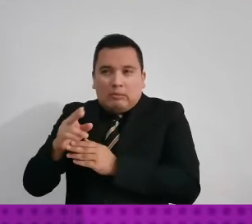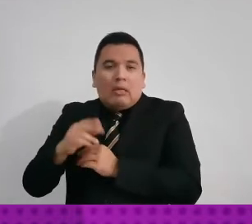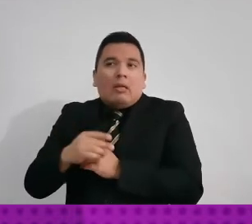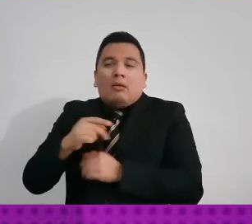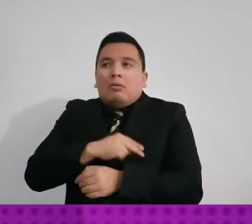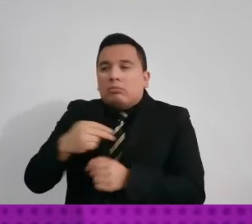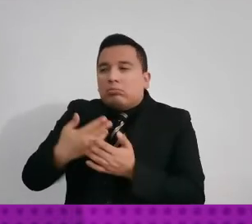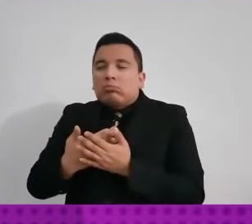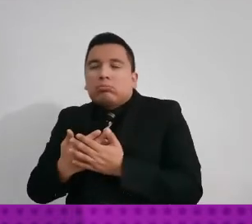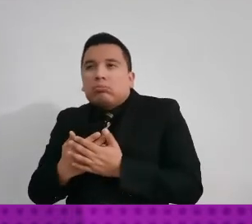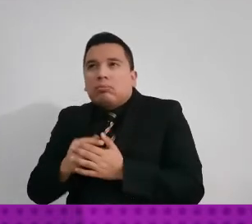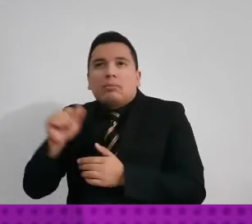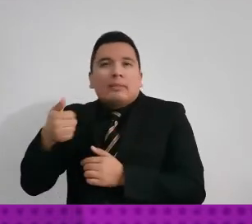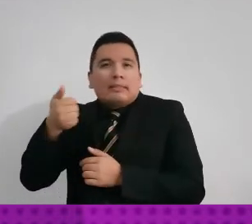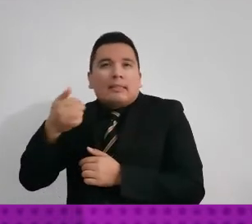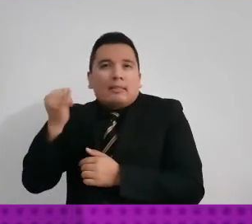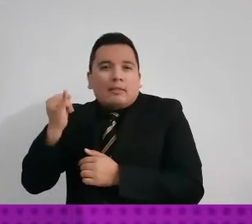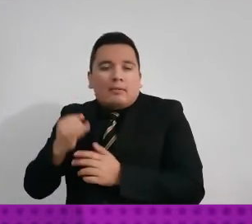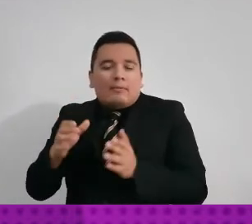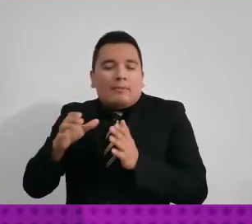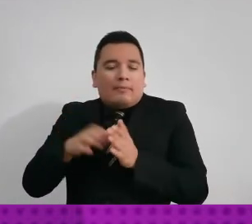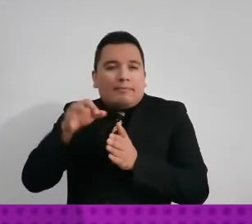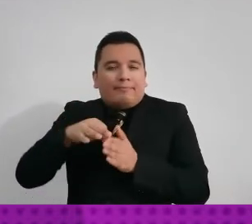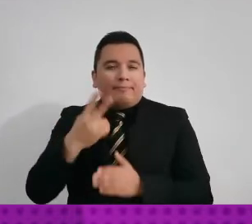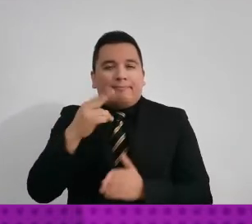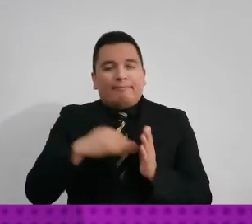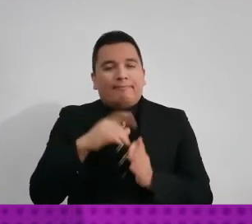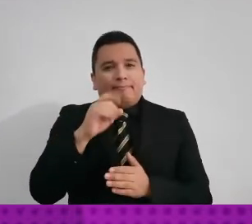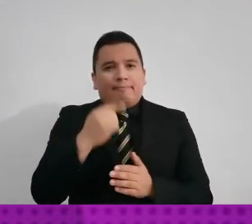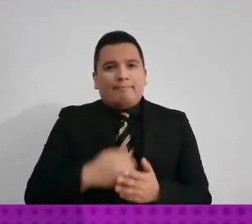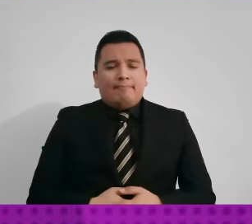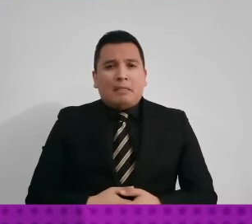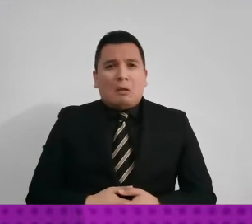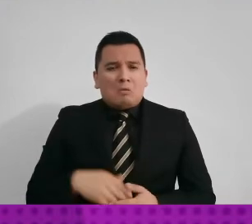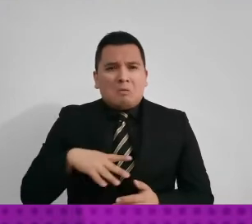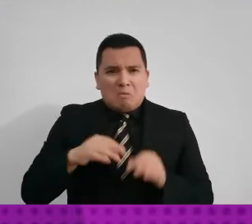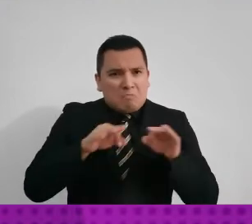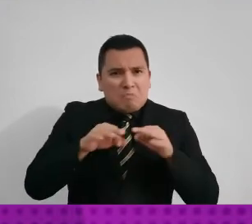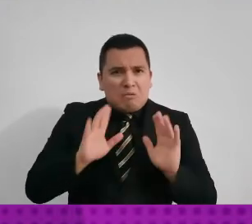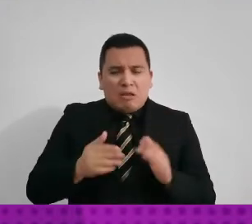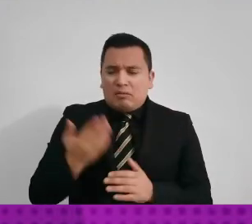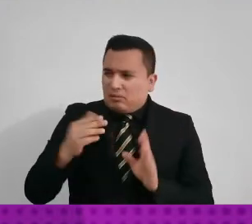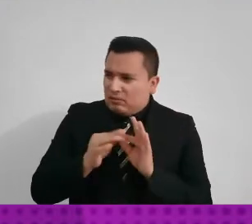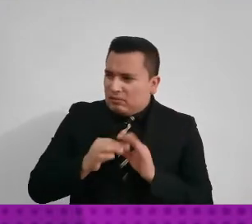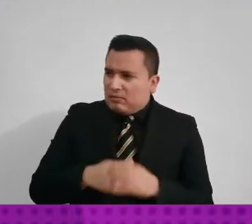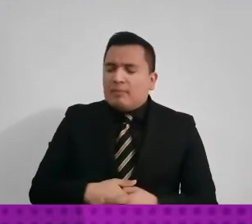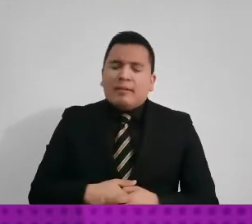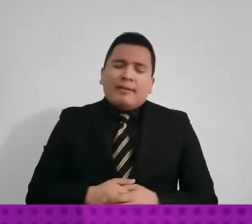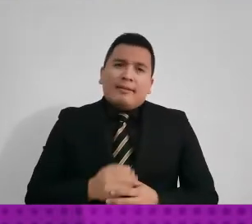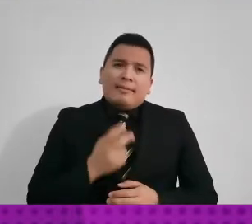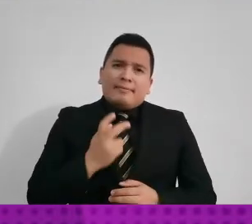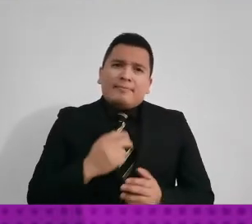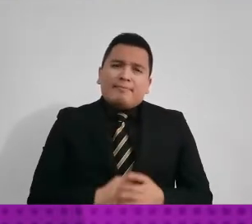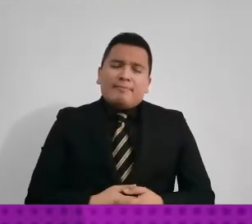y estar listas y listos para ir a votar el 6 de junio de 2021. Ya están trabajando, ahorita destacó usted